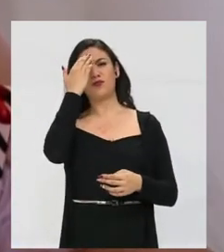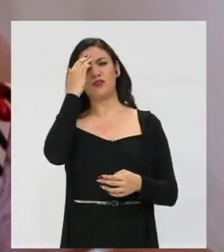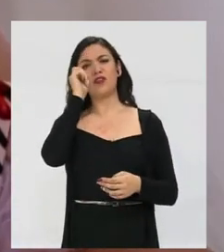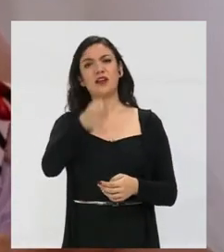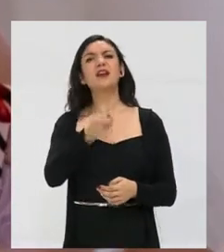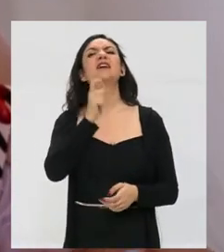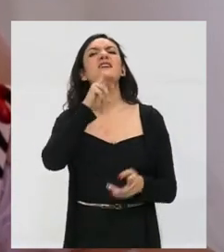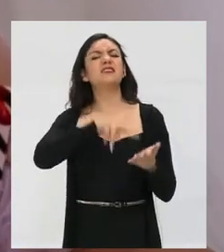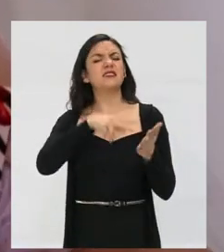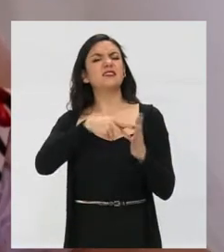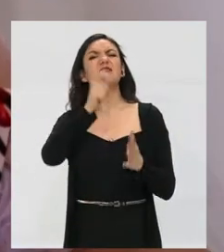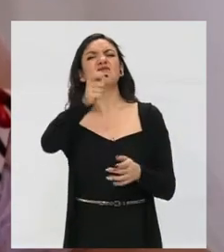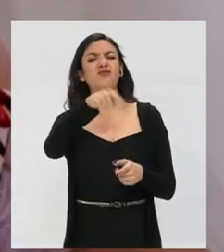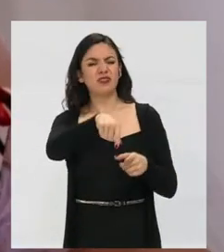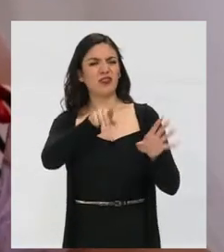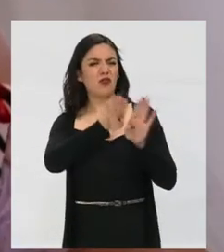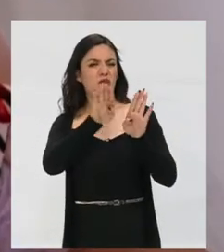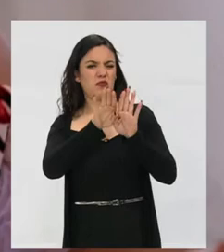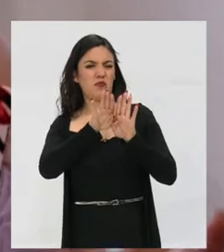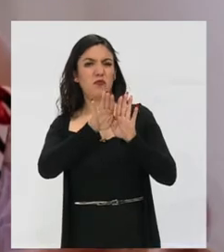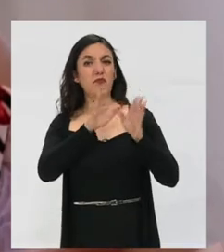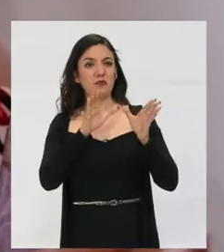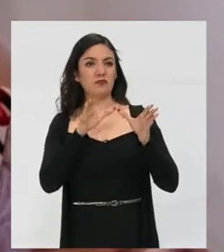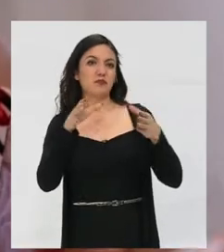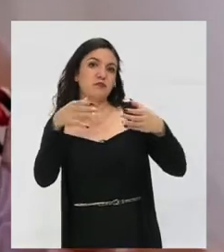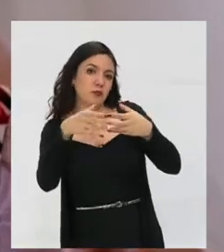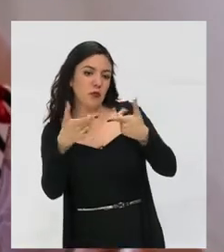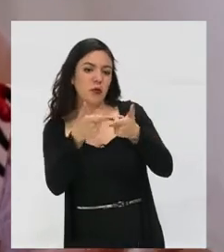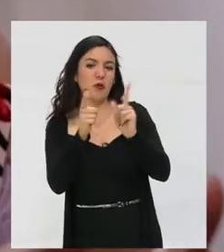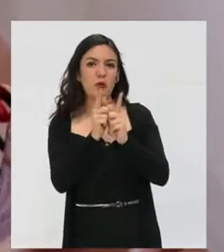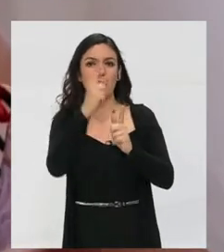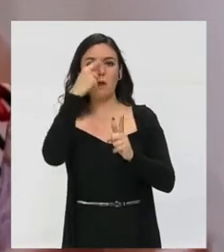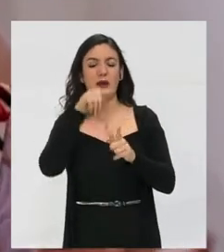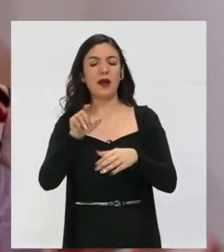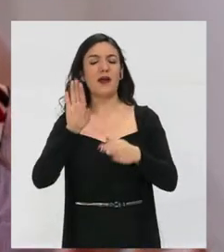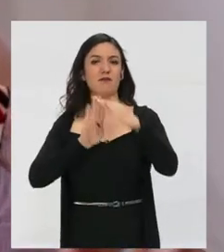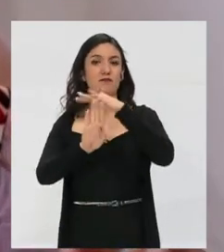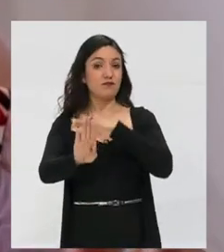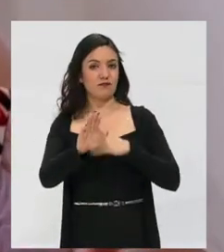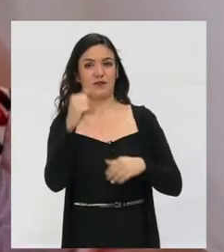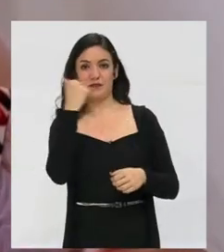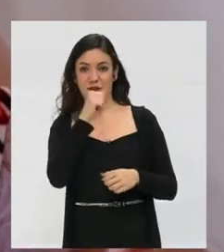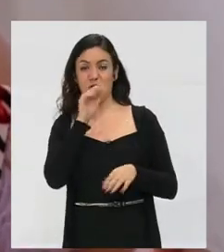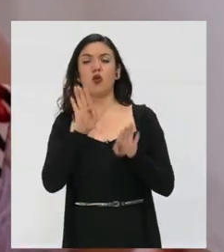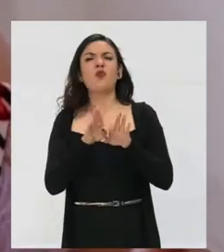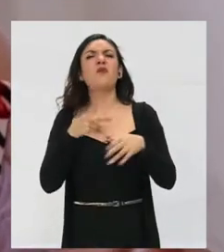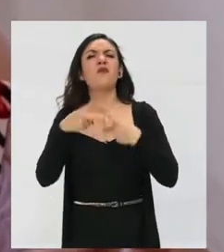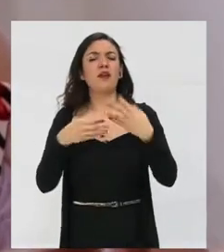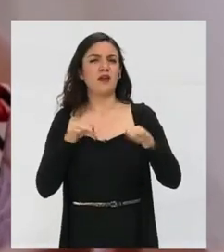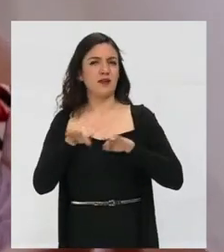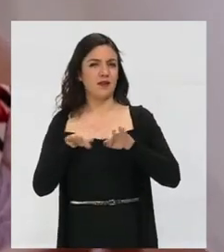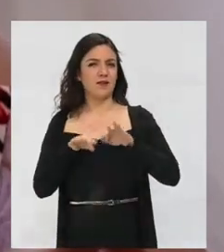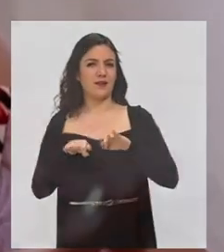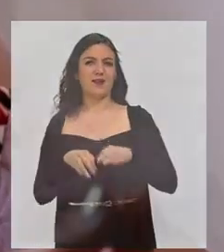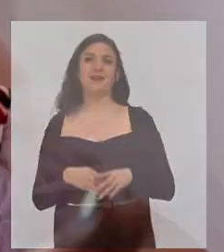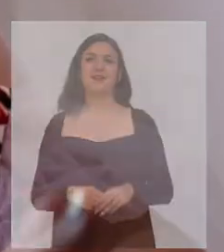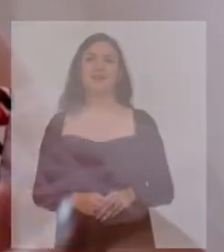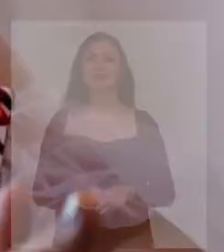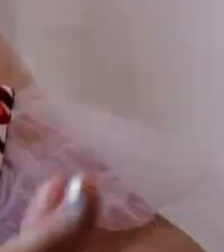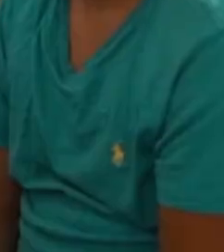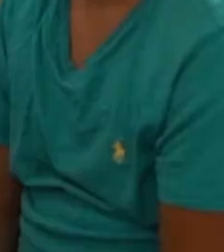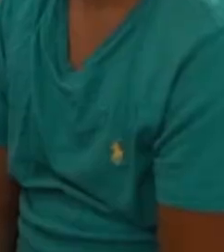empecé en este ambiente. Empecé a conocer los centros de rehabilitación, cómo se